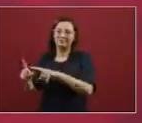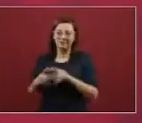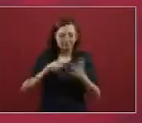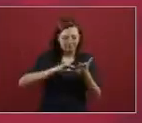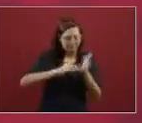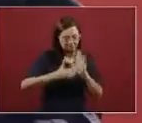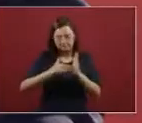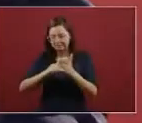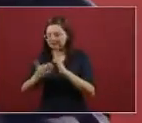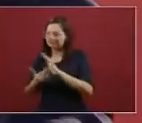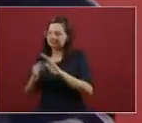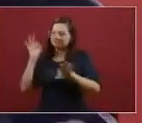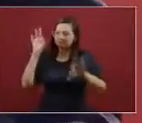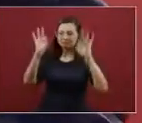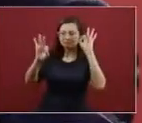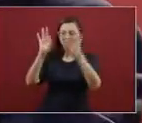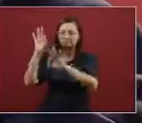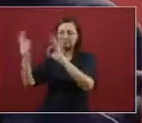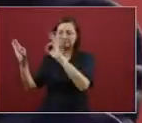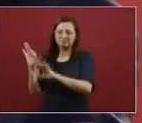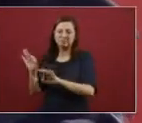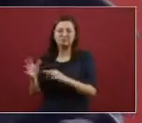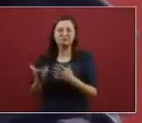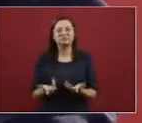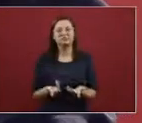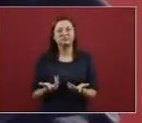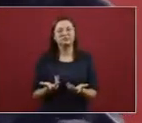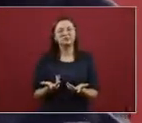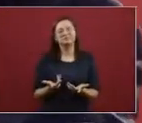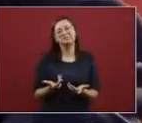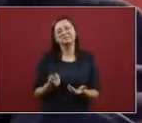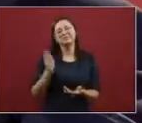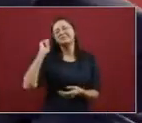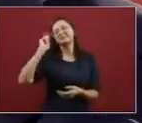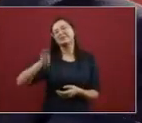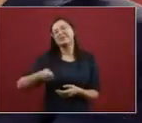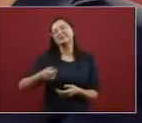antes de que game dijera